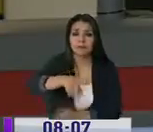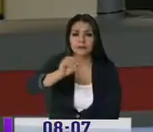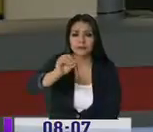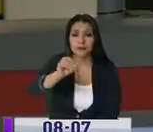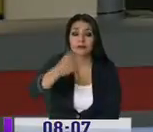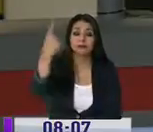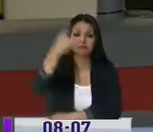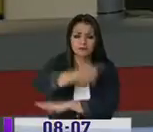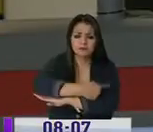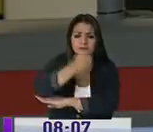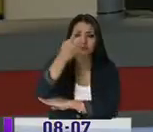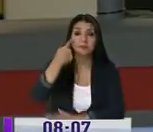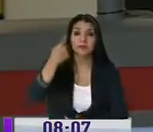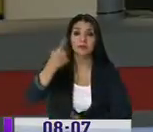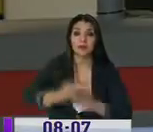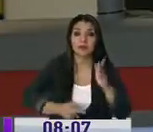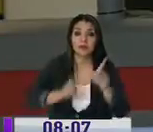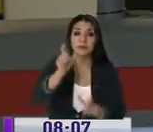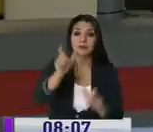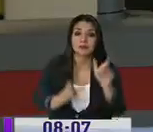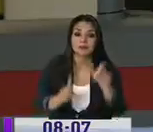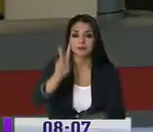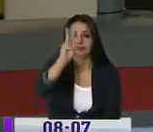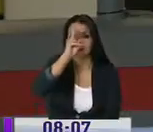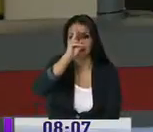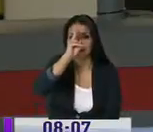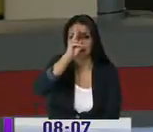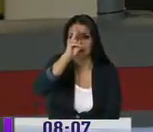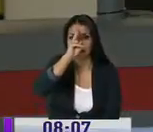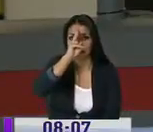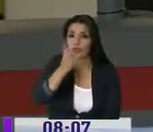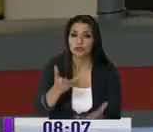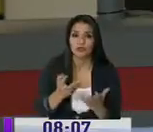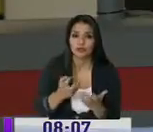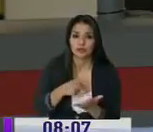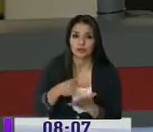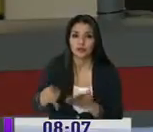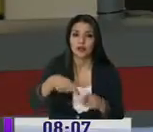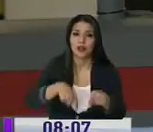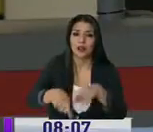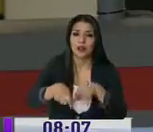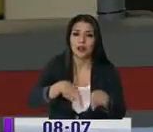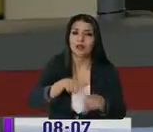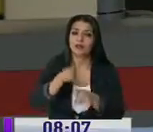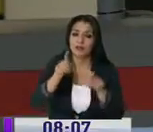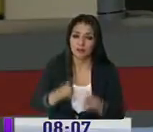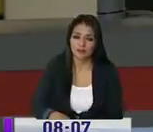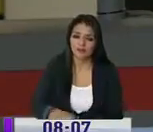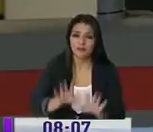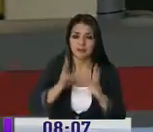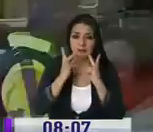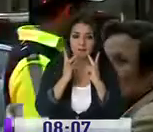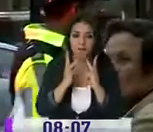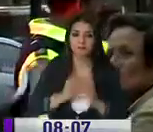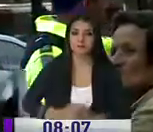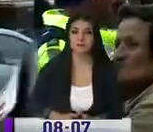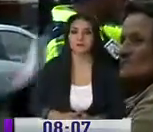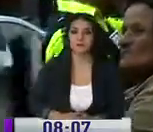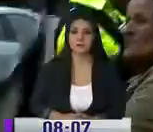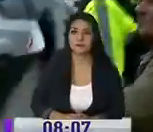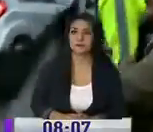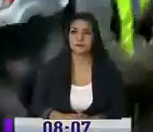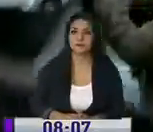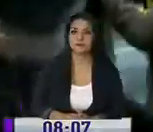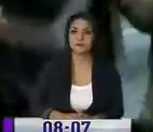hecho exclusivamente para evitar que los que no quieren pagar sigan haciendo las suyas. Vamos.